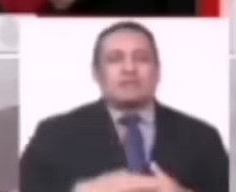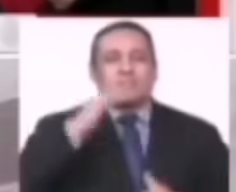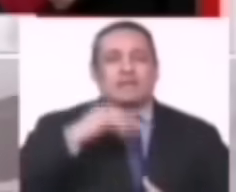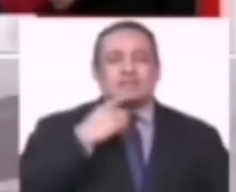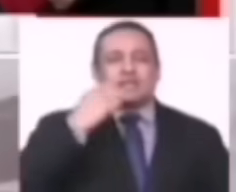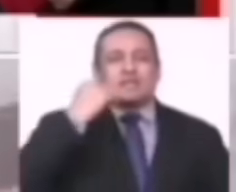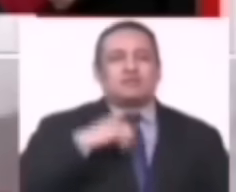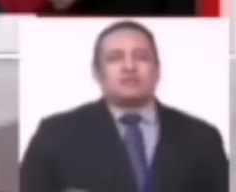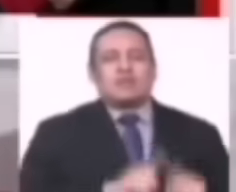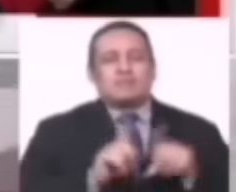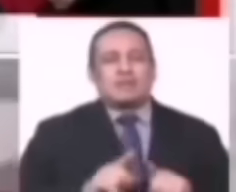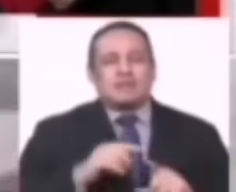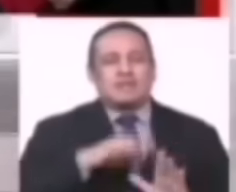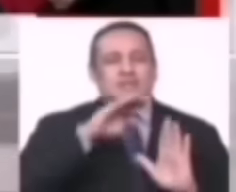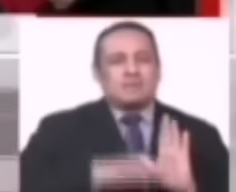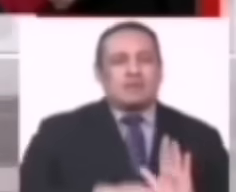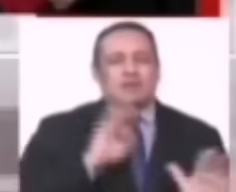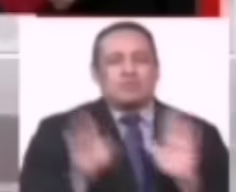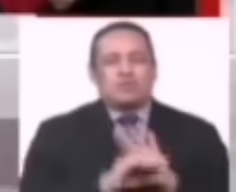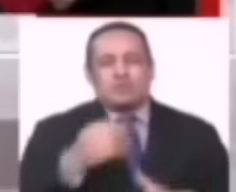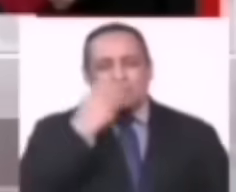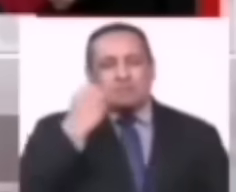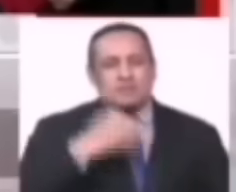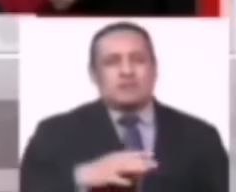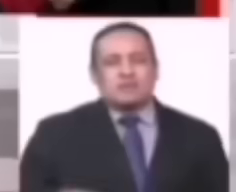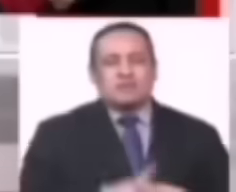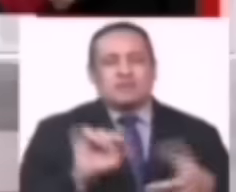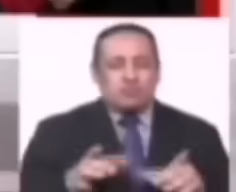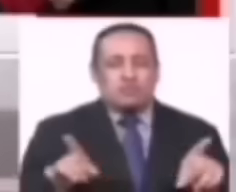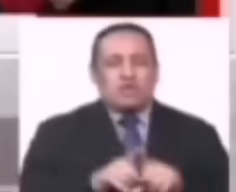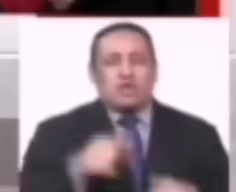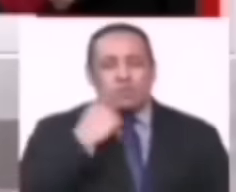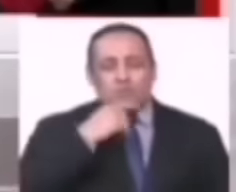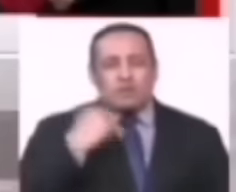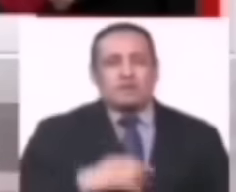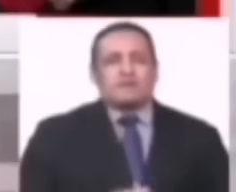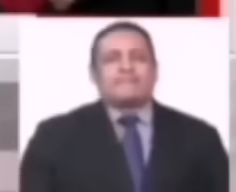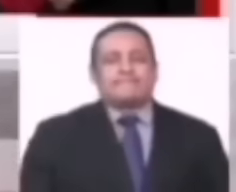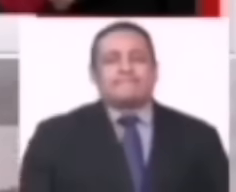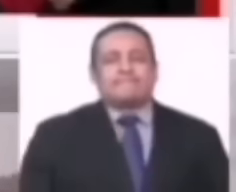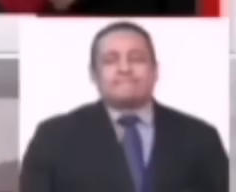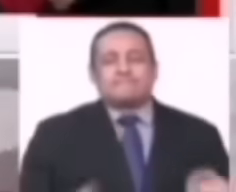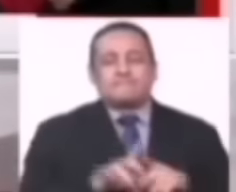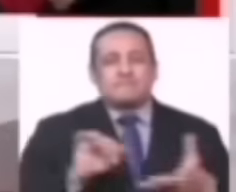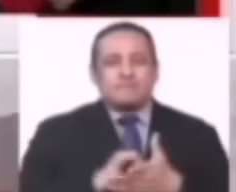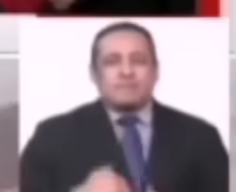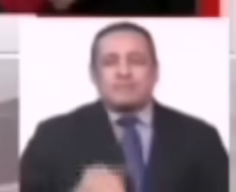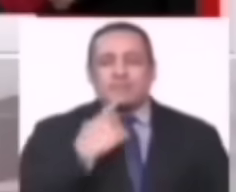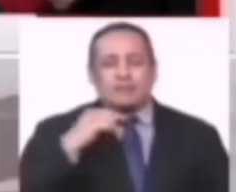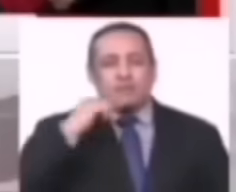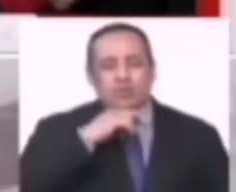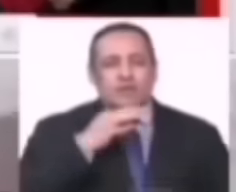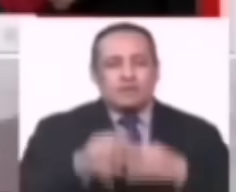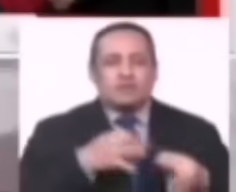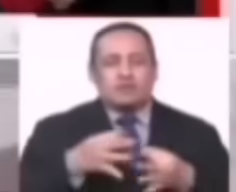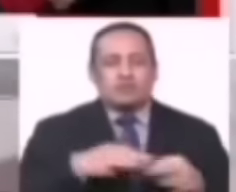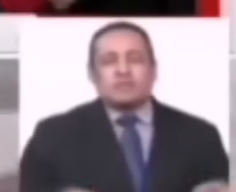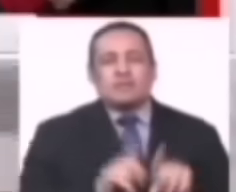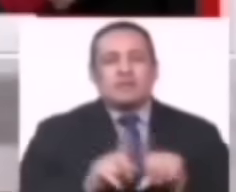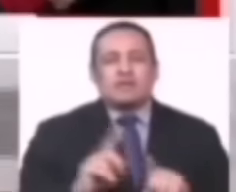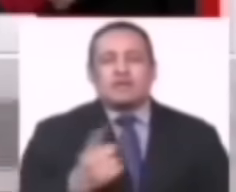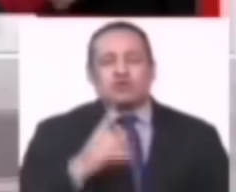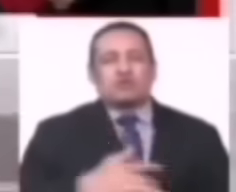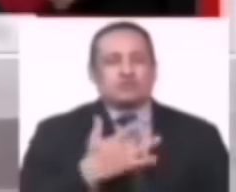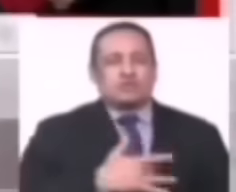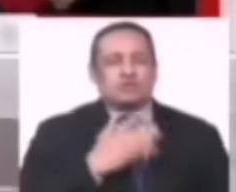que se dejará de discriminarlas, lo cual es totalmente falso. Siendo mujer, puedo informar que no siento